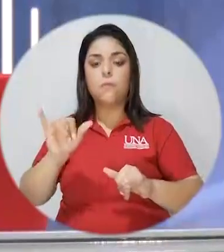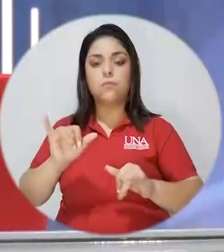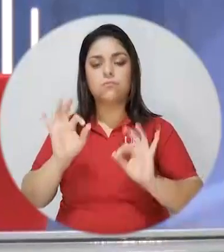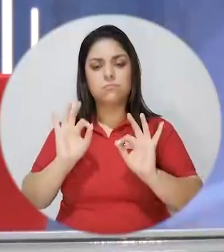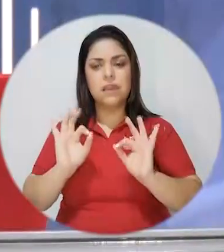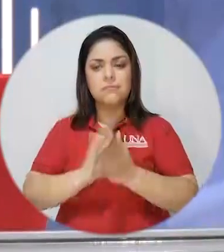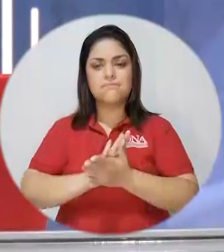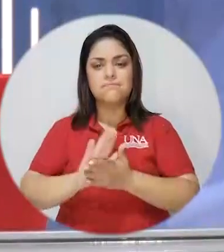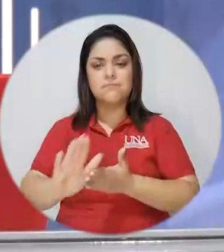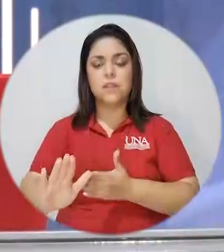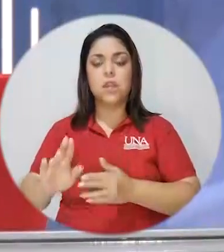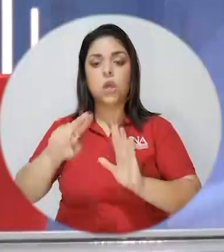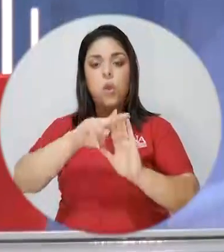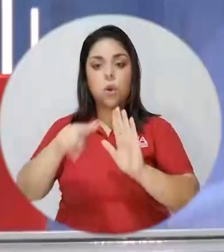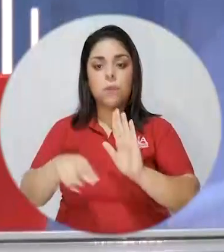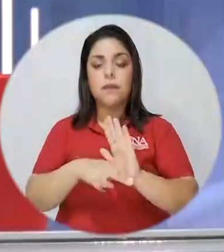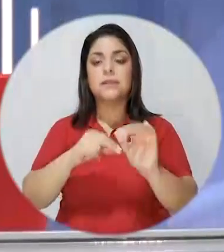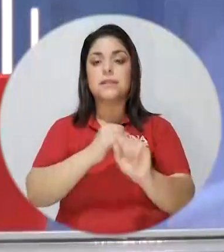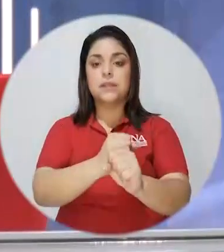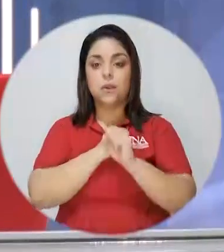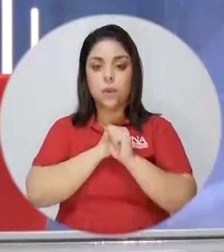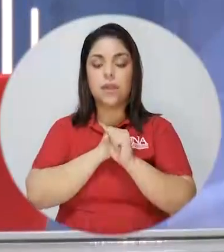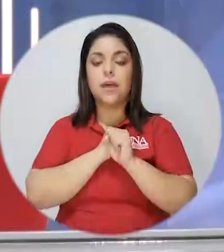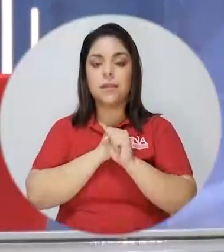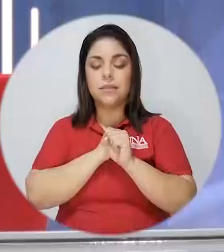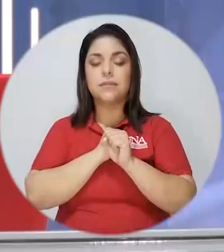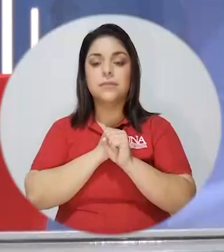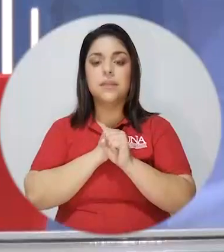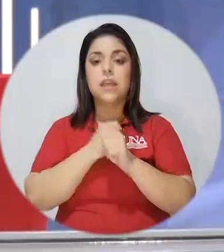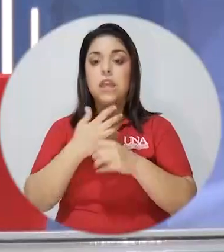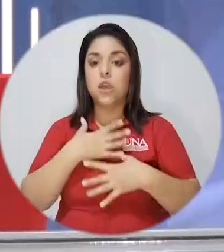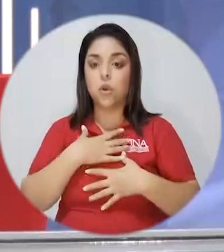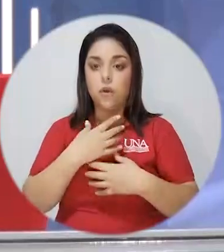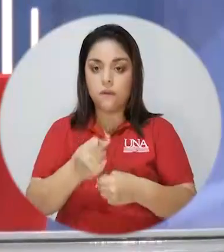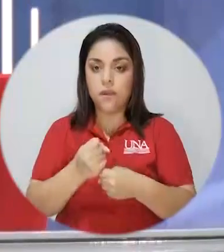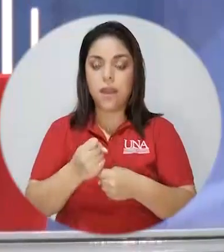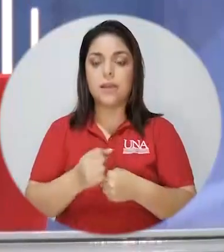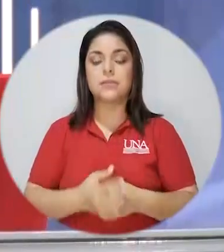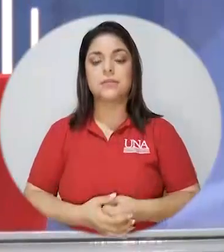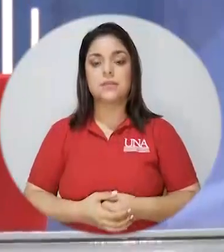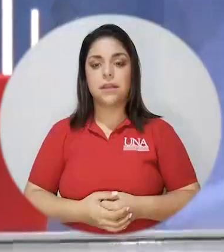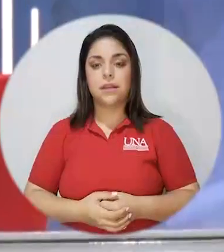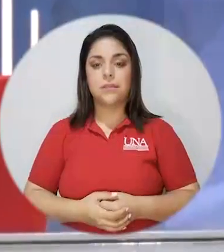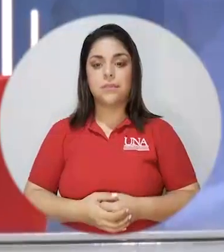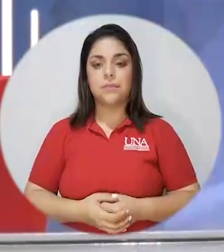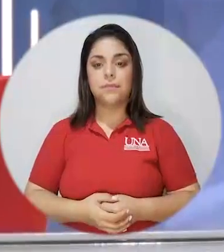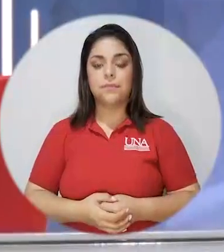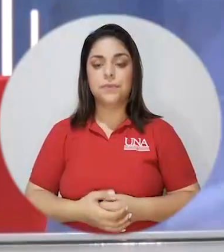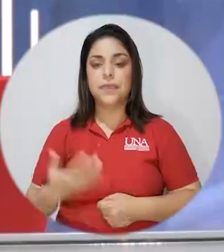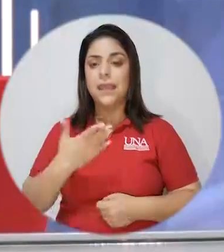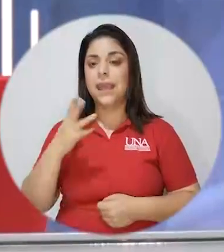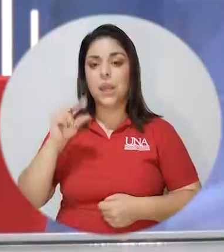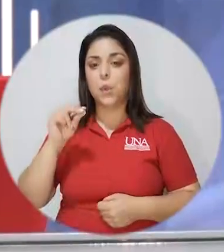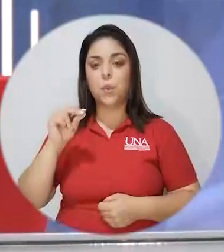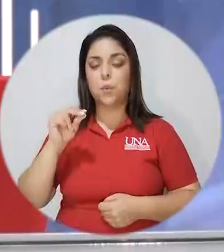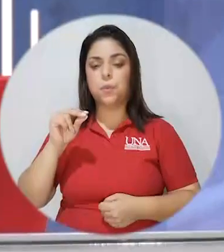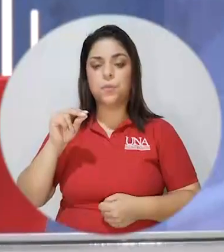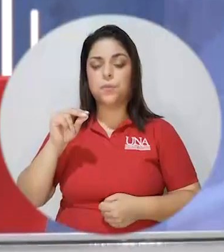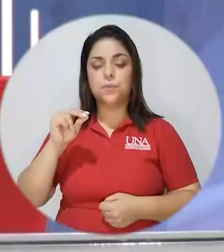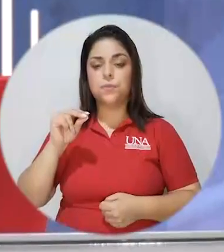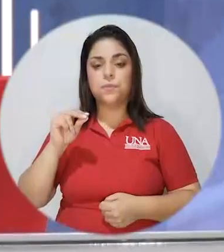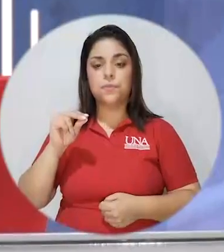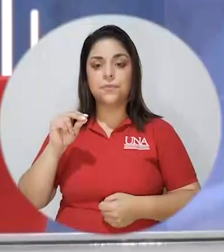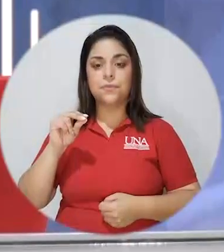sanas normas de seguridad, de confianza, ¿verdad?, que no vayan a